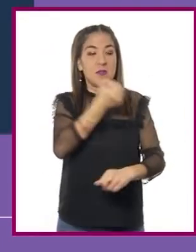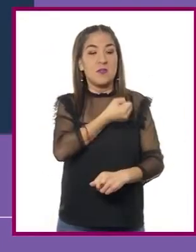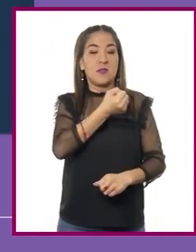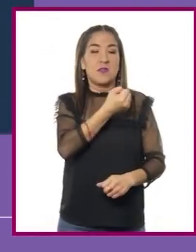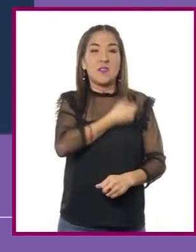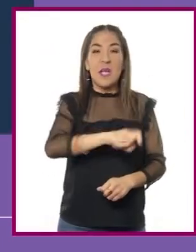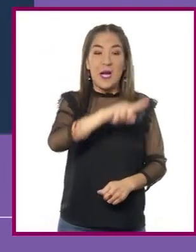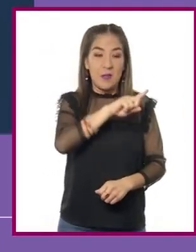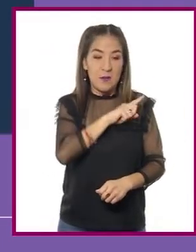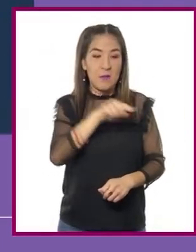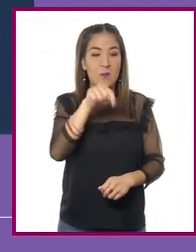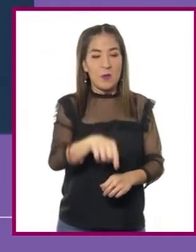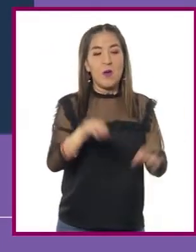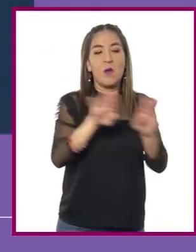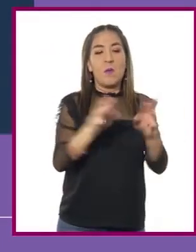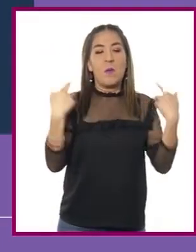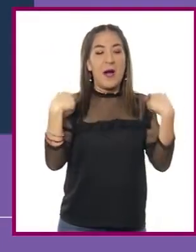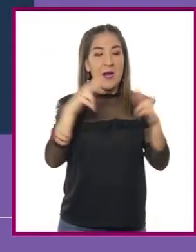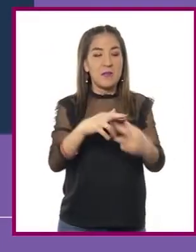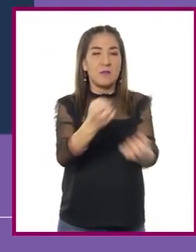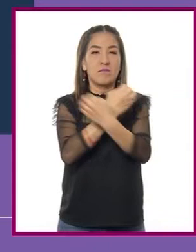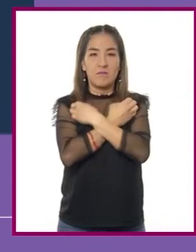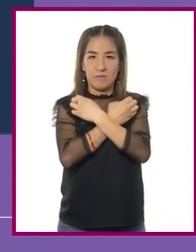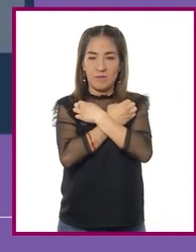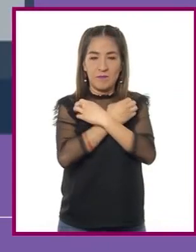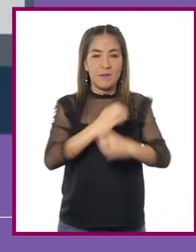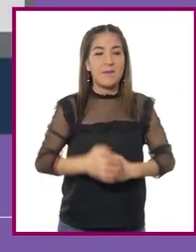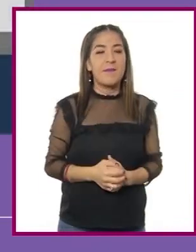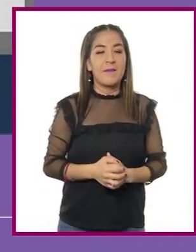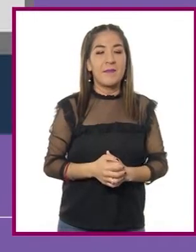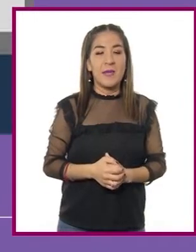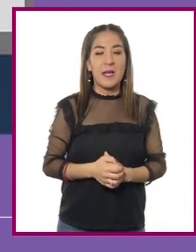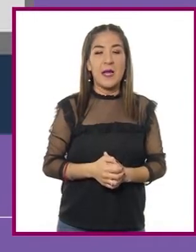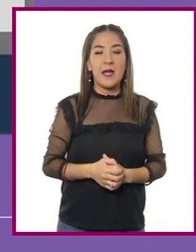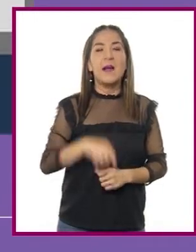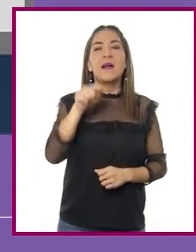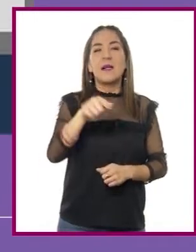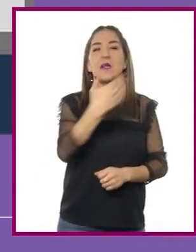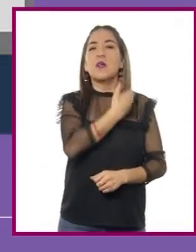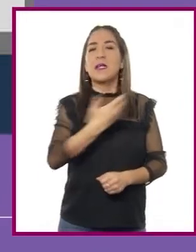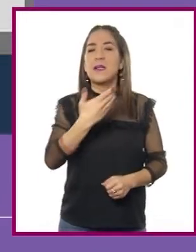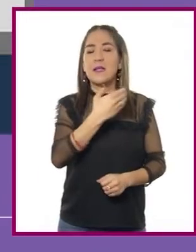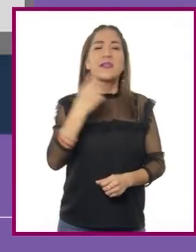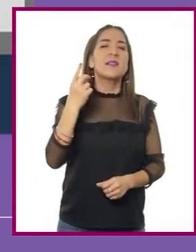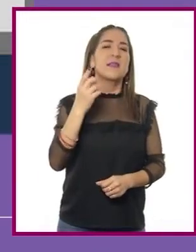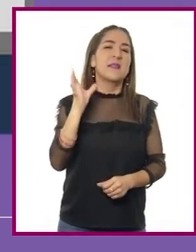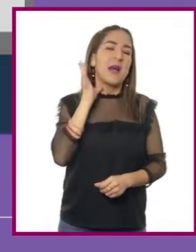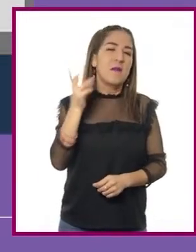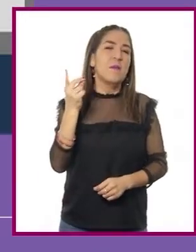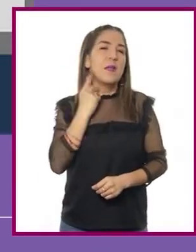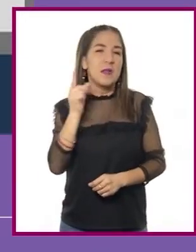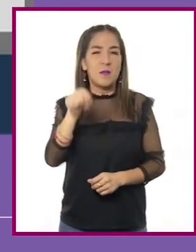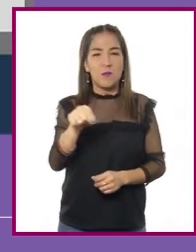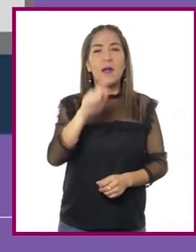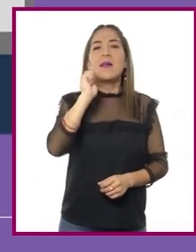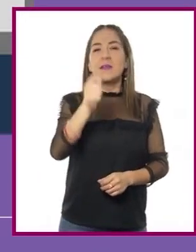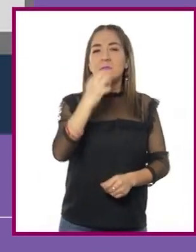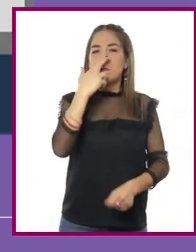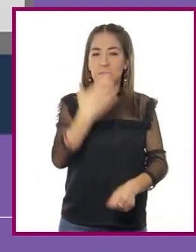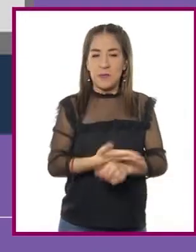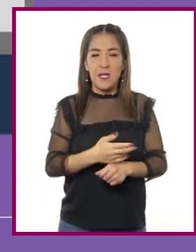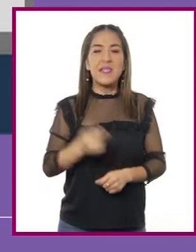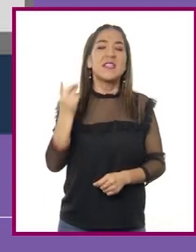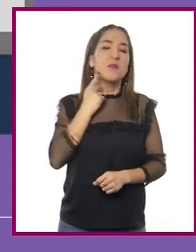profesores del sistema educativo nacional. Los servidores públicos que se ubican en el Poder Legislativo son